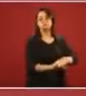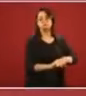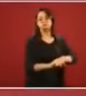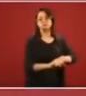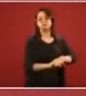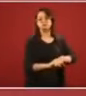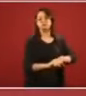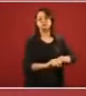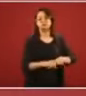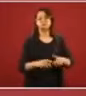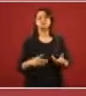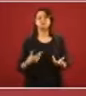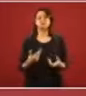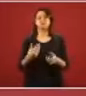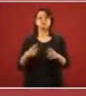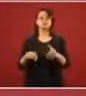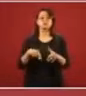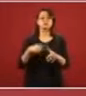¿Quién llevó a cabo la